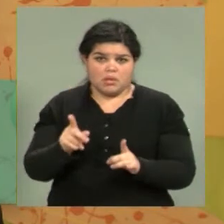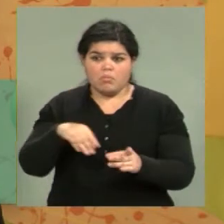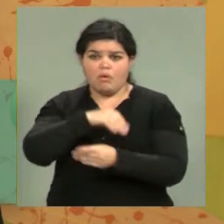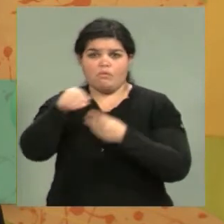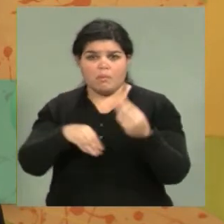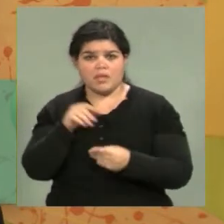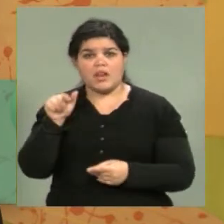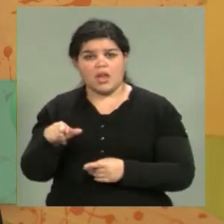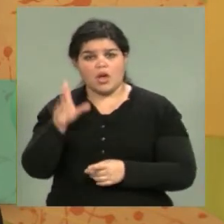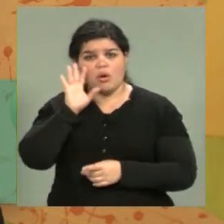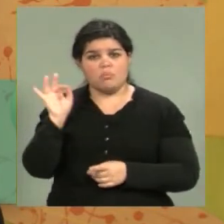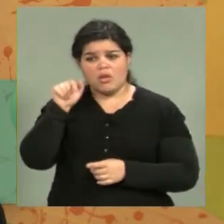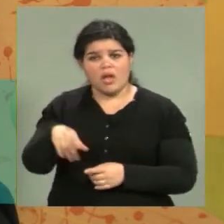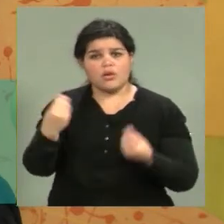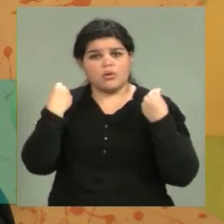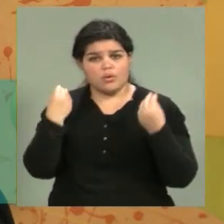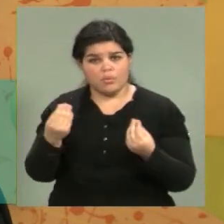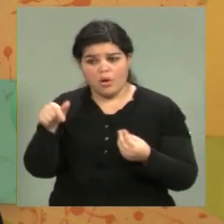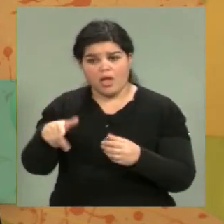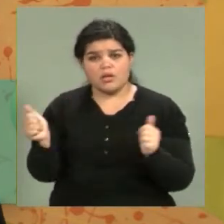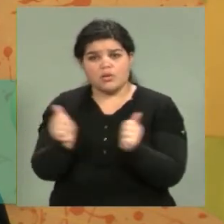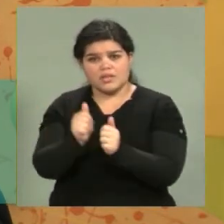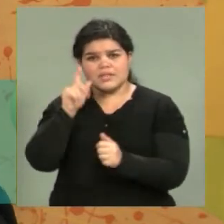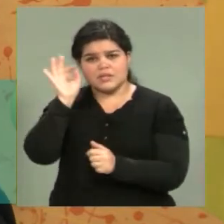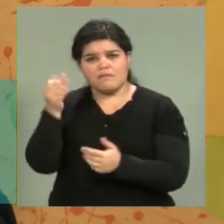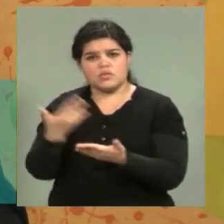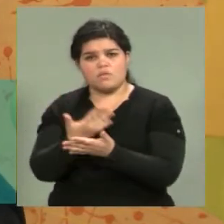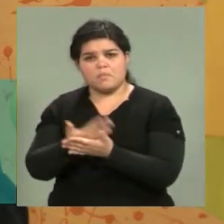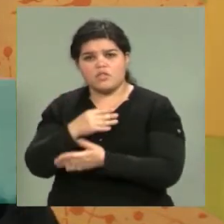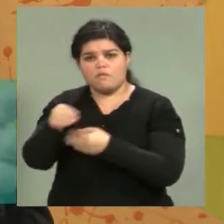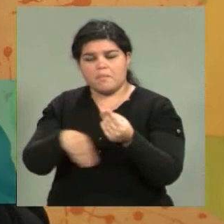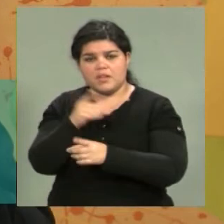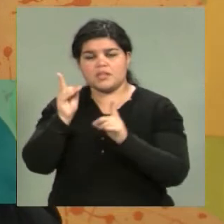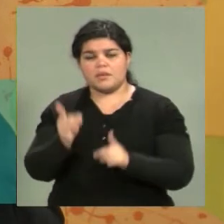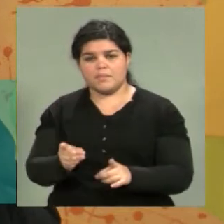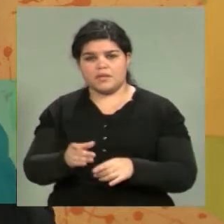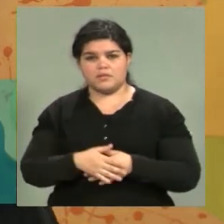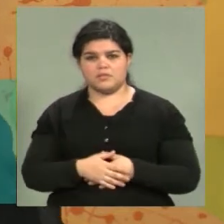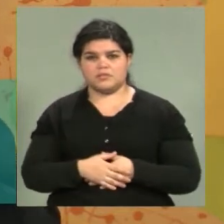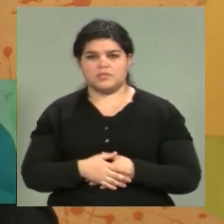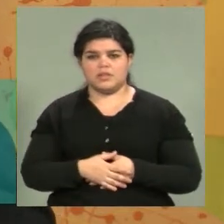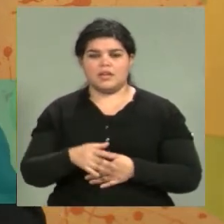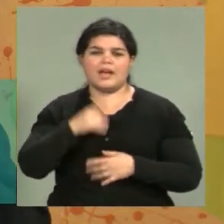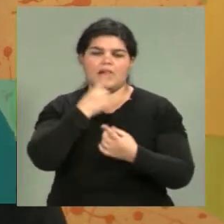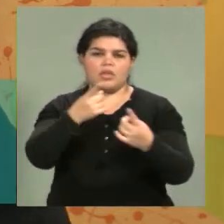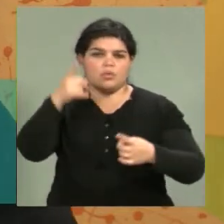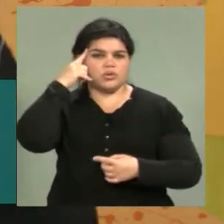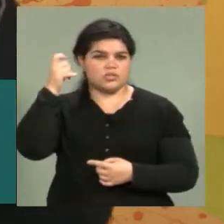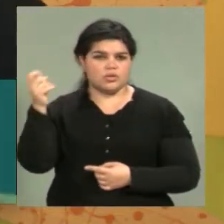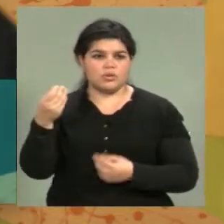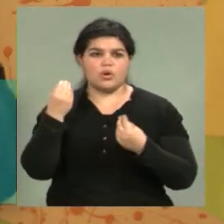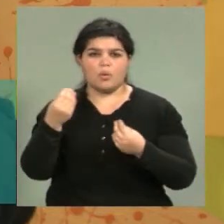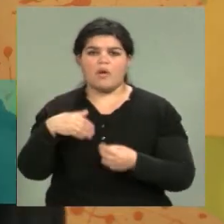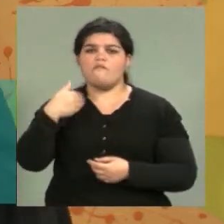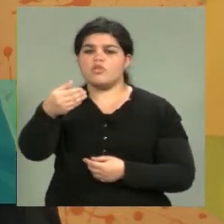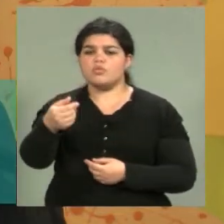familia y hay que plantearlo desde ese lugar también, entendiendo el sufrimiento de la familia y entendiendo también cada uno de lo que los psicólogos hablan de proyección, lo que yo